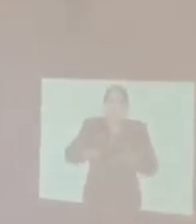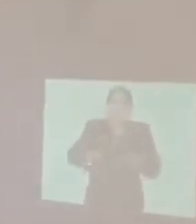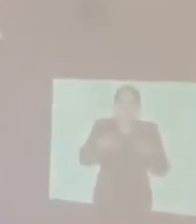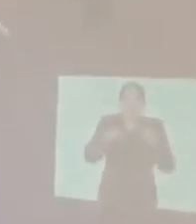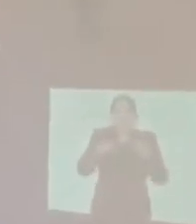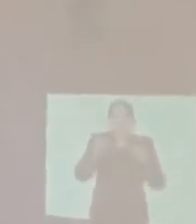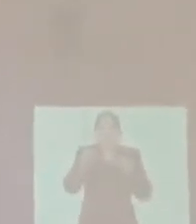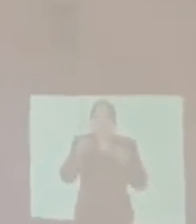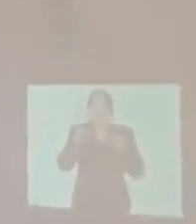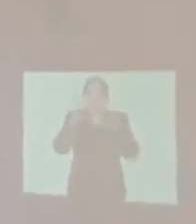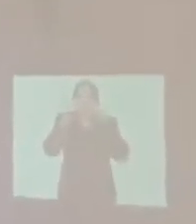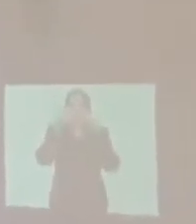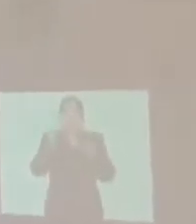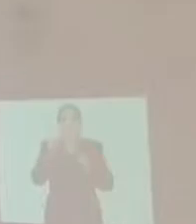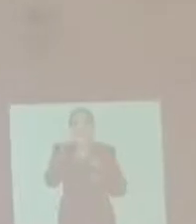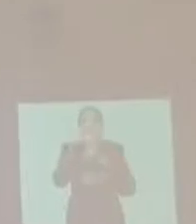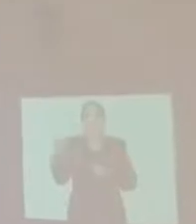la atención de